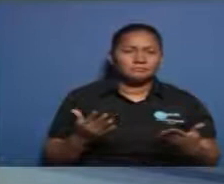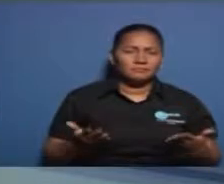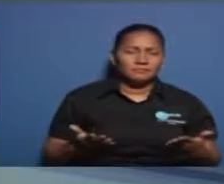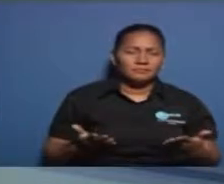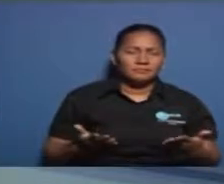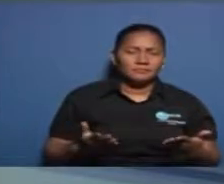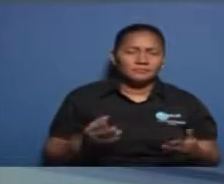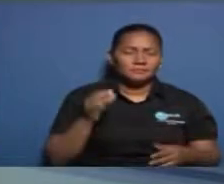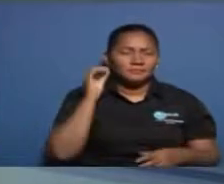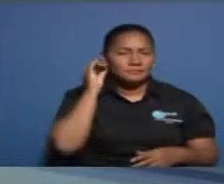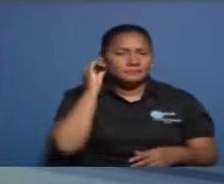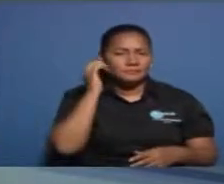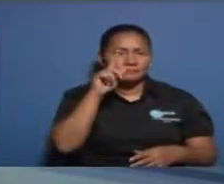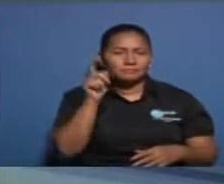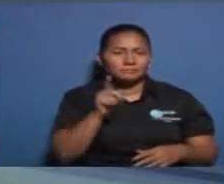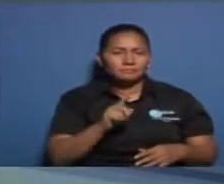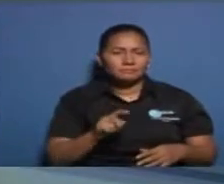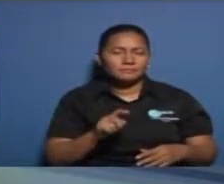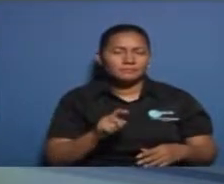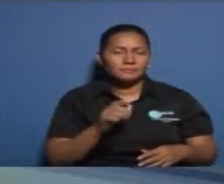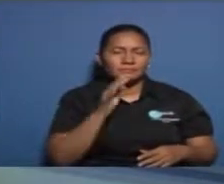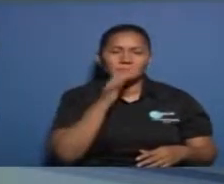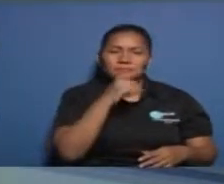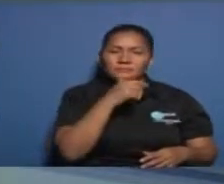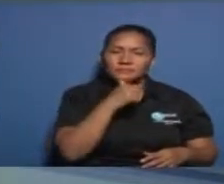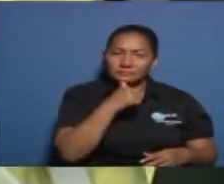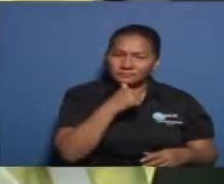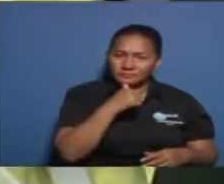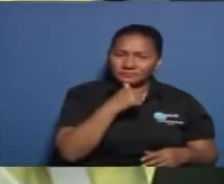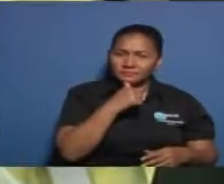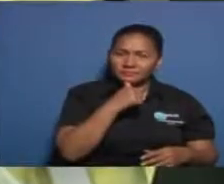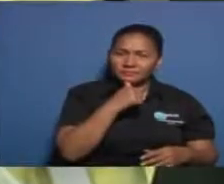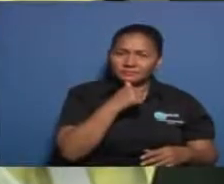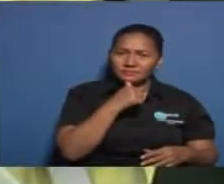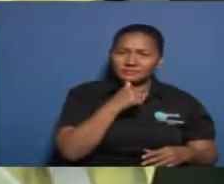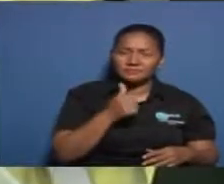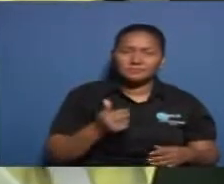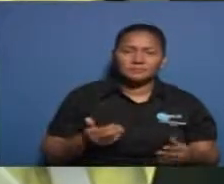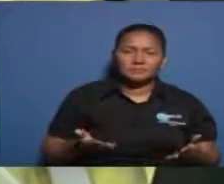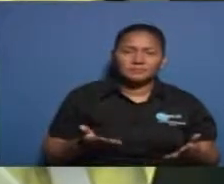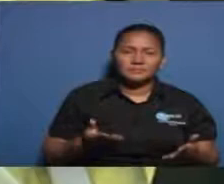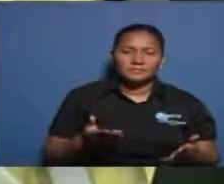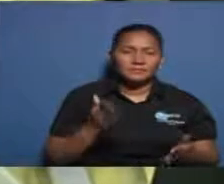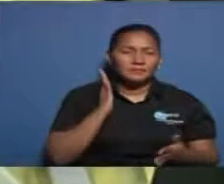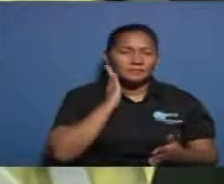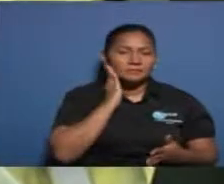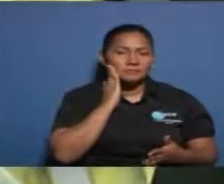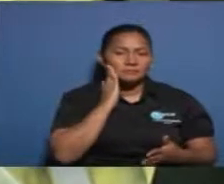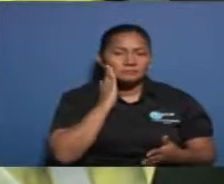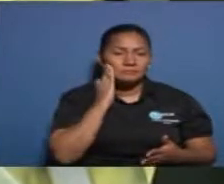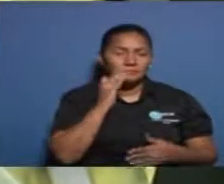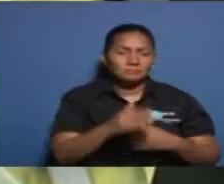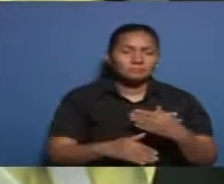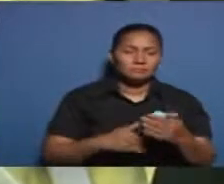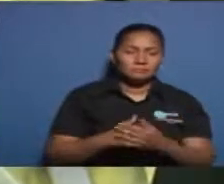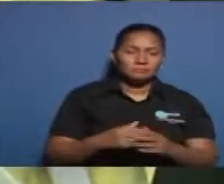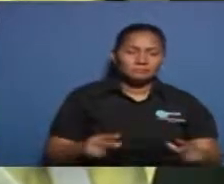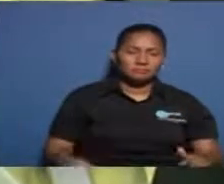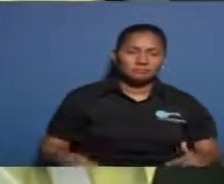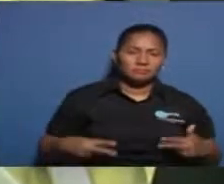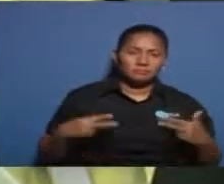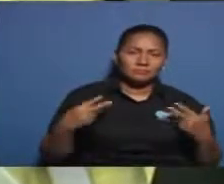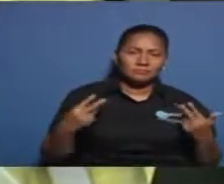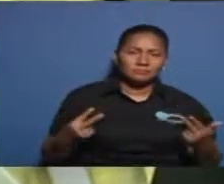muy bien pregunta bueno y quién le a quien atendía adam smith su madre toda su vida le pregunto yo a mis estudiantes